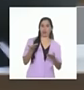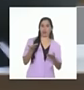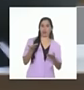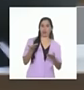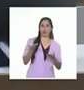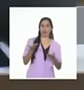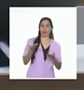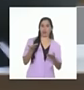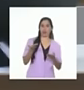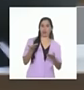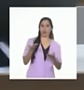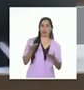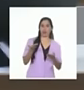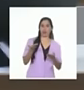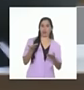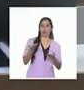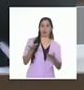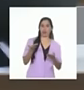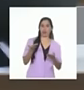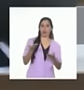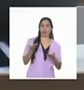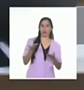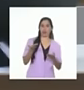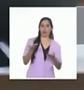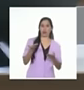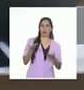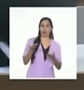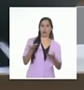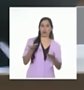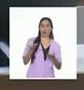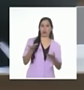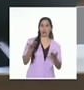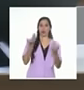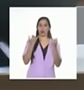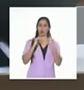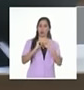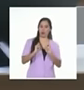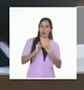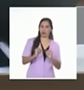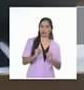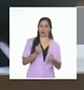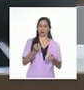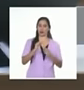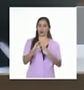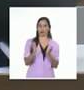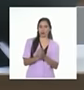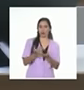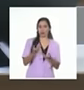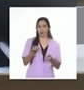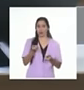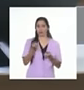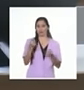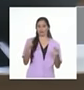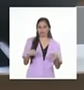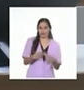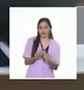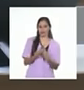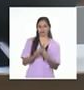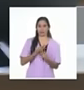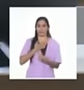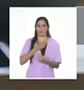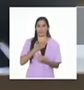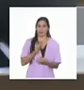y quiénes son los responsables a ver qué más para que no haya confianza en